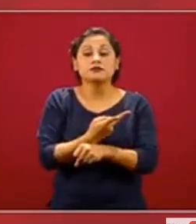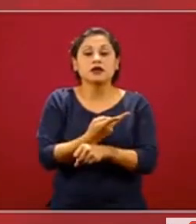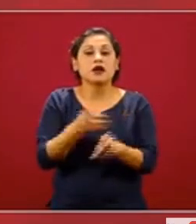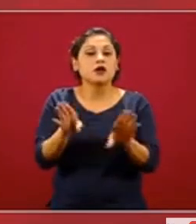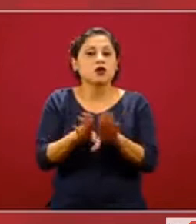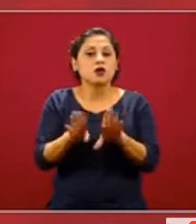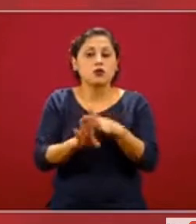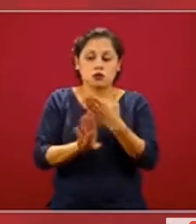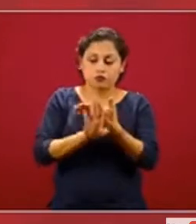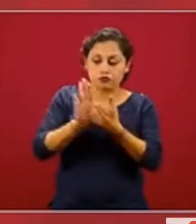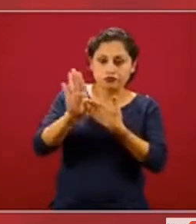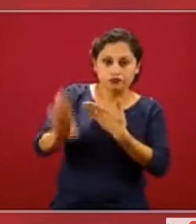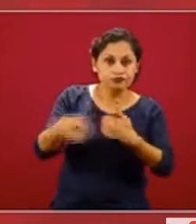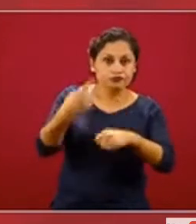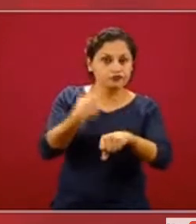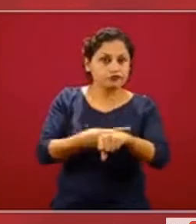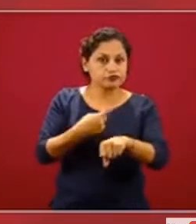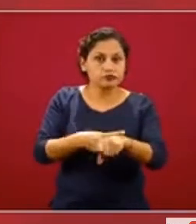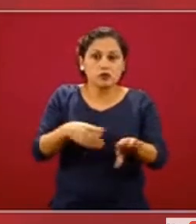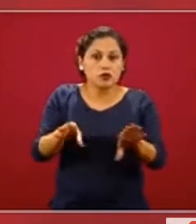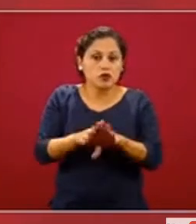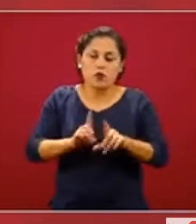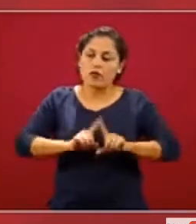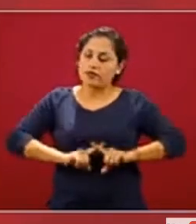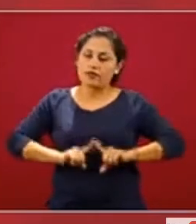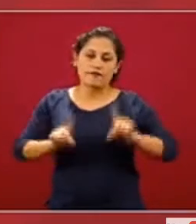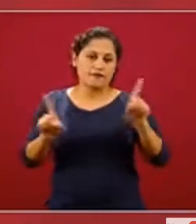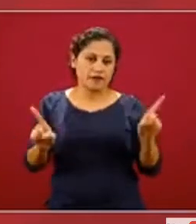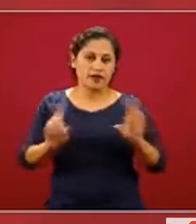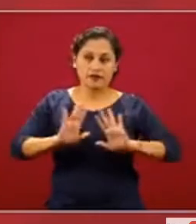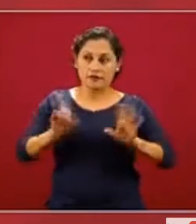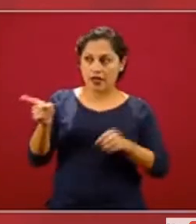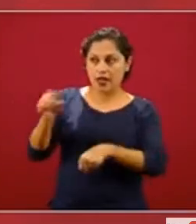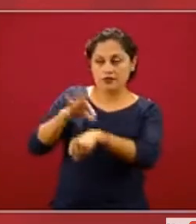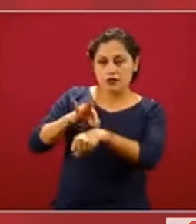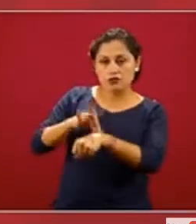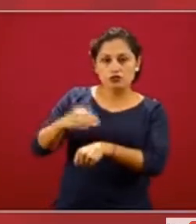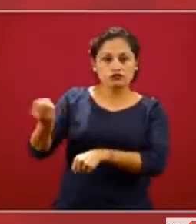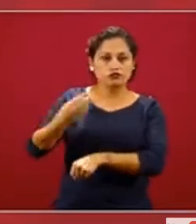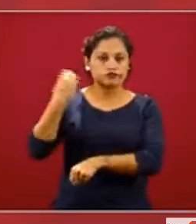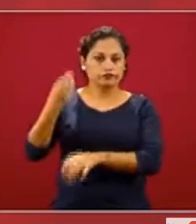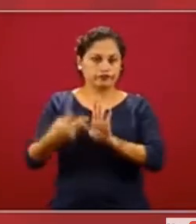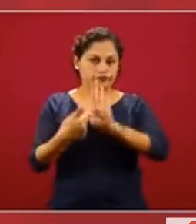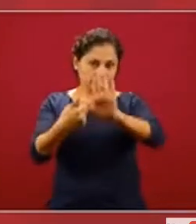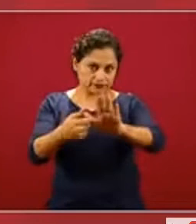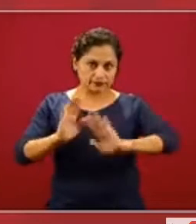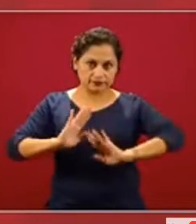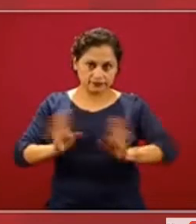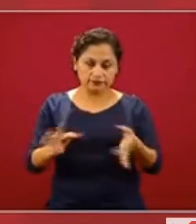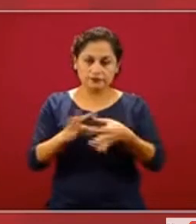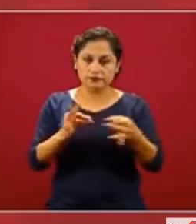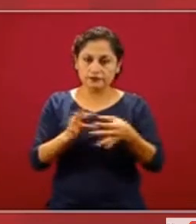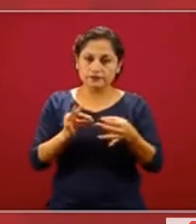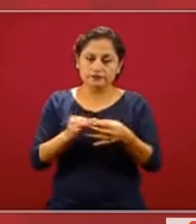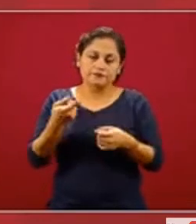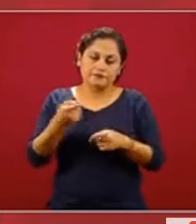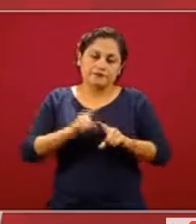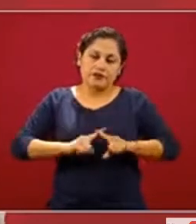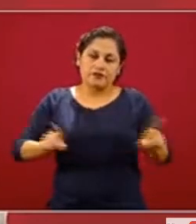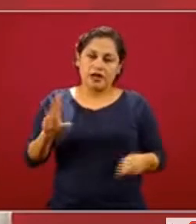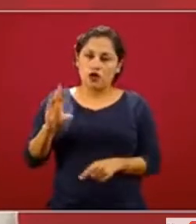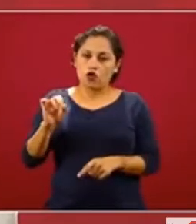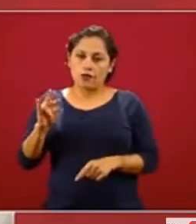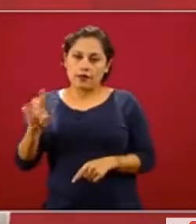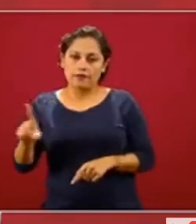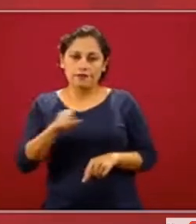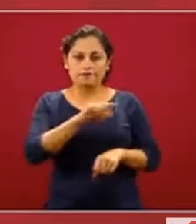para controlarla, sean diferentes, muchas de las que explicó el doctor Ruy López Ridaura, y eso también hace una diferencia entre una enfermedad y la